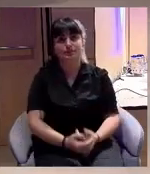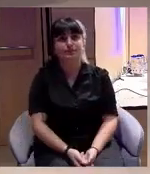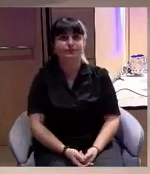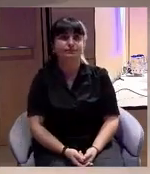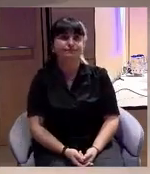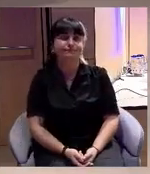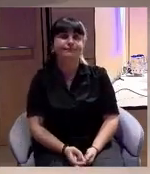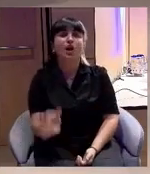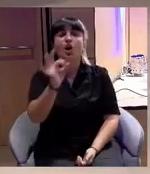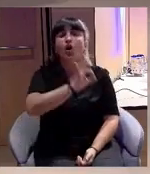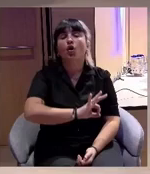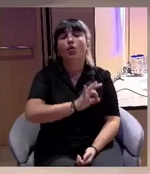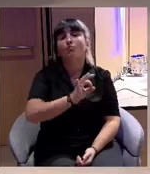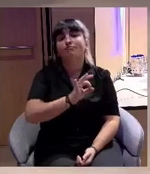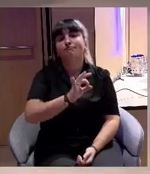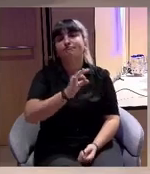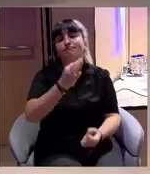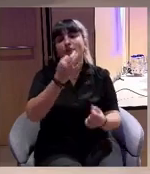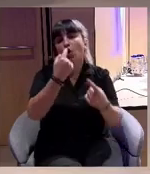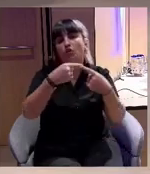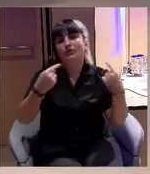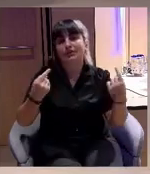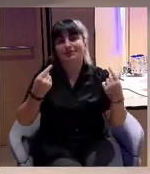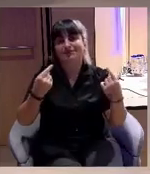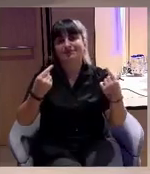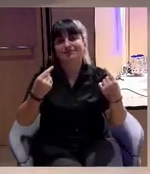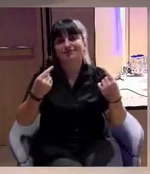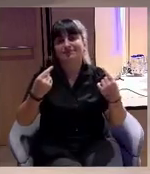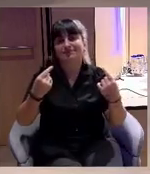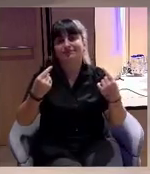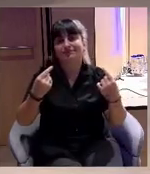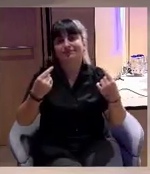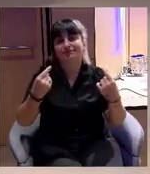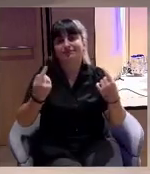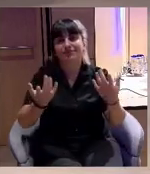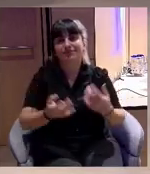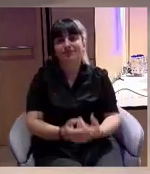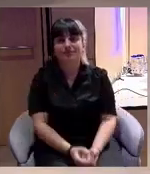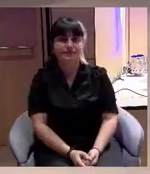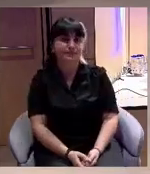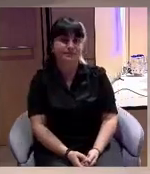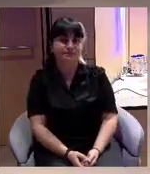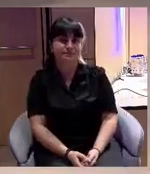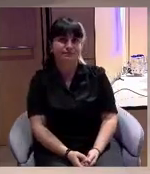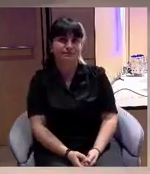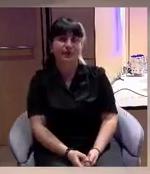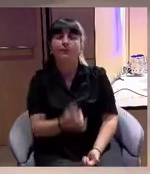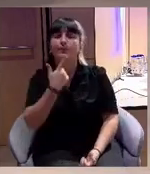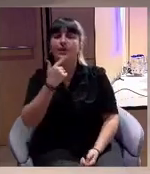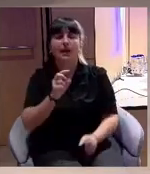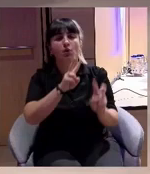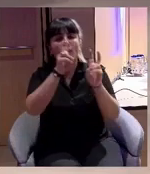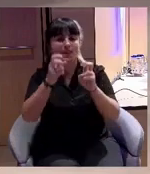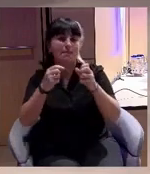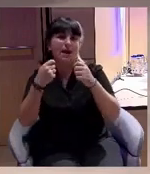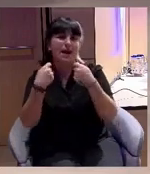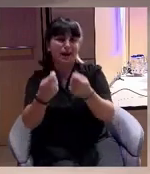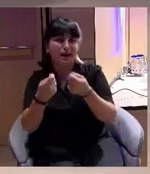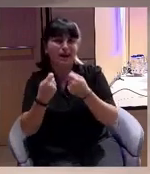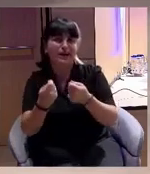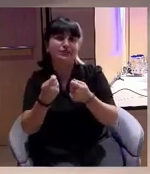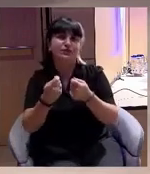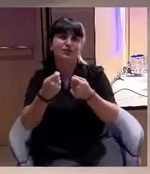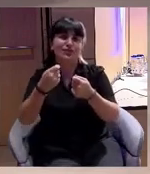todas cosas que dado como son las declaraciones eh de gastos e ingresos de los candidatos en